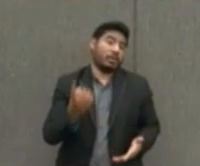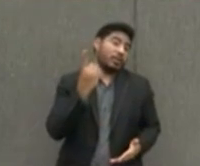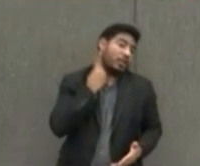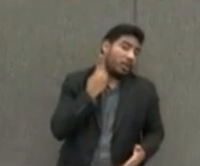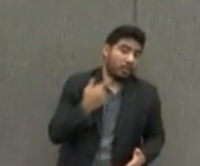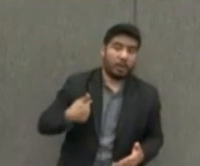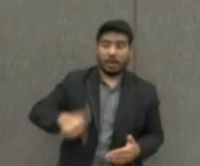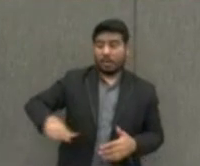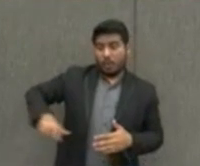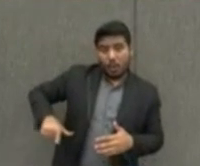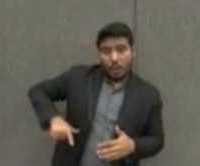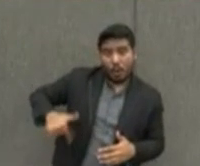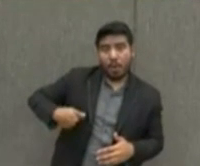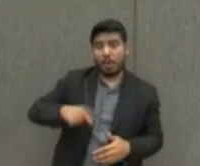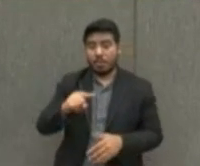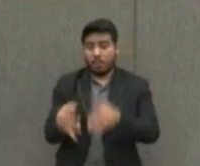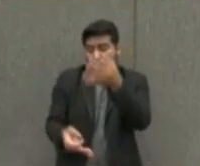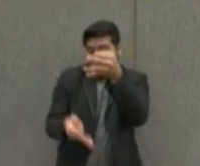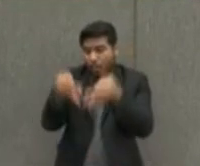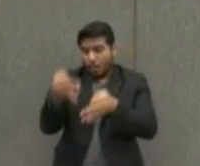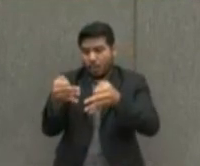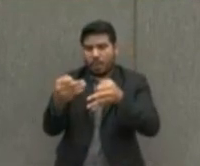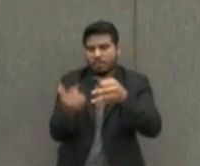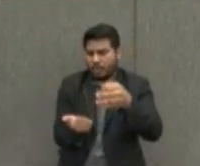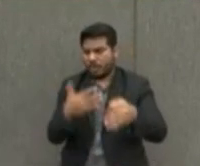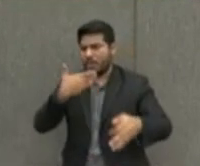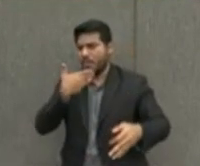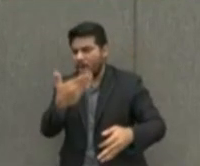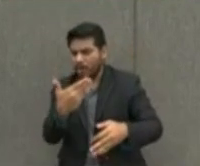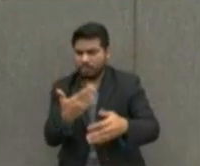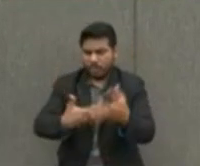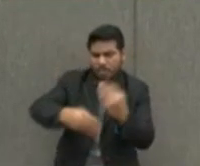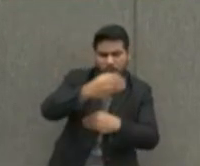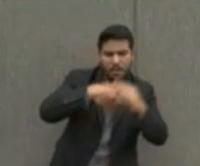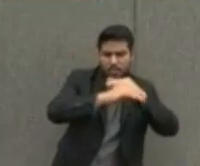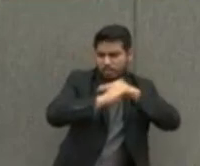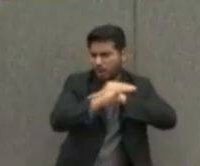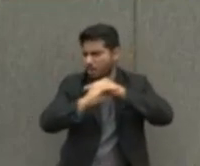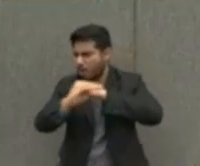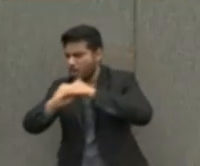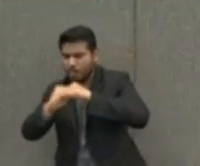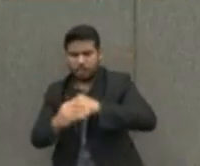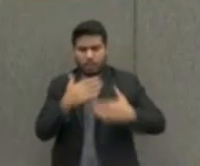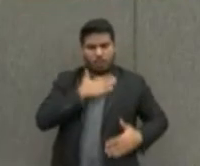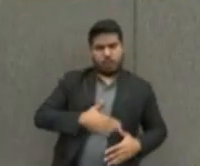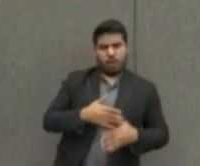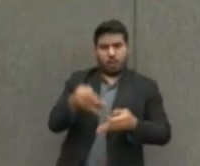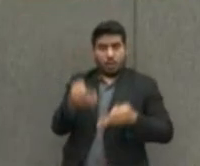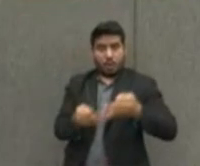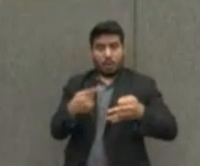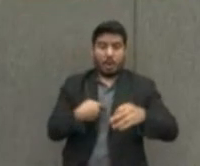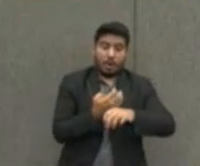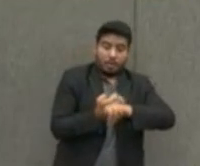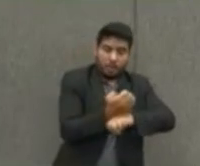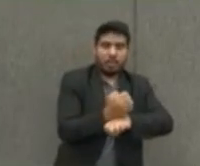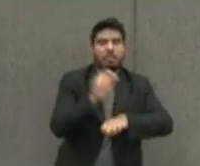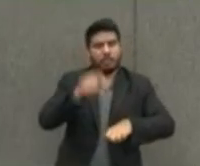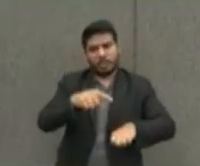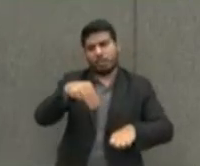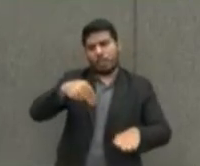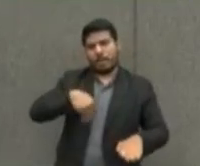el poder judicial de administración de justicia del ámbito federal estatal y del municipio